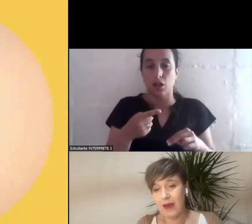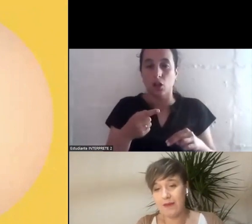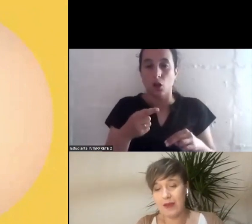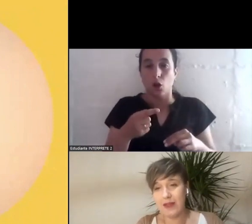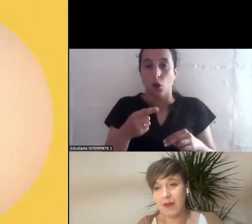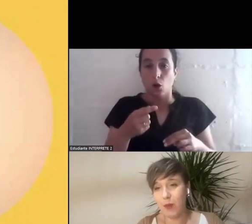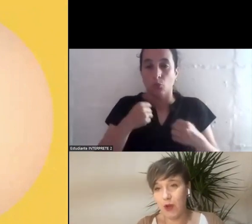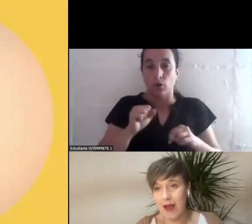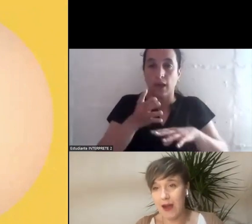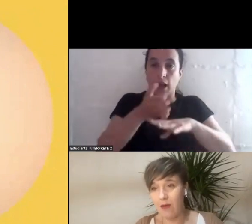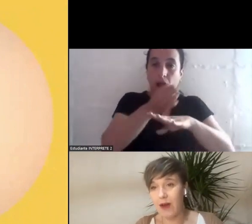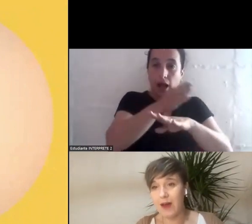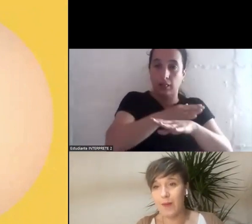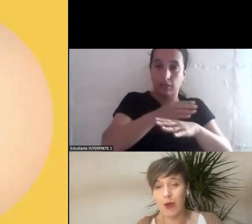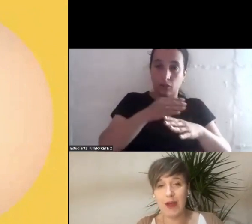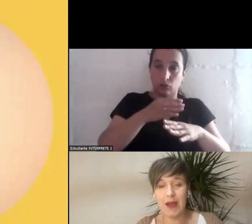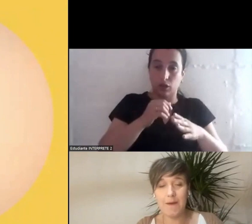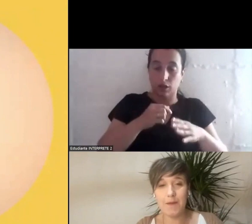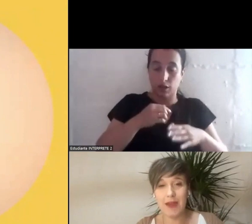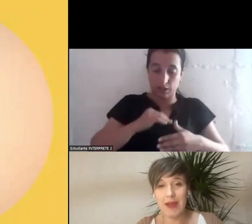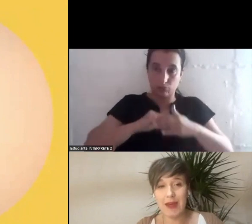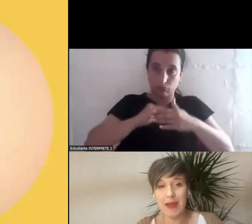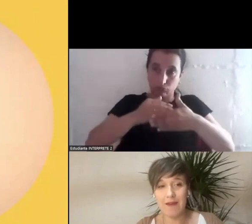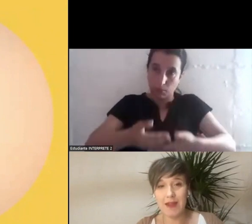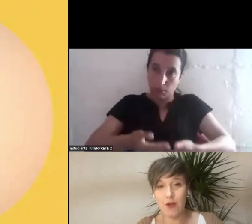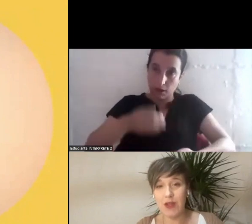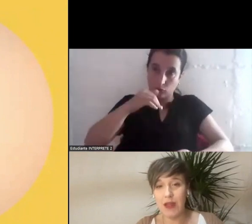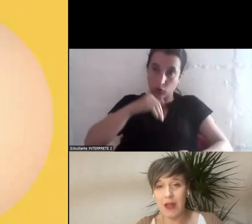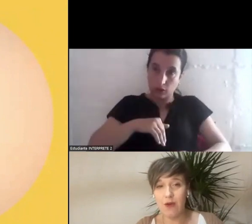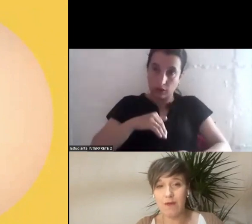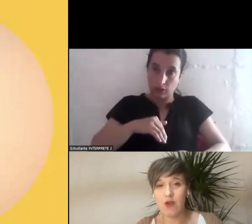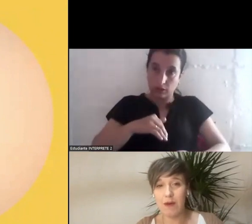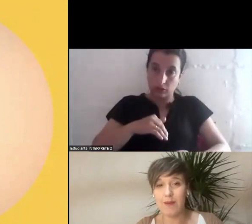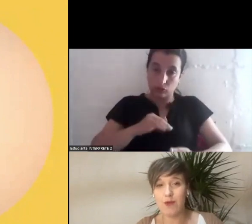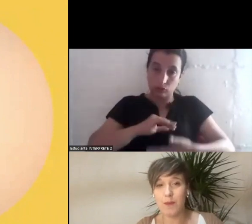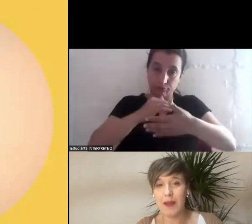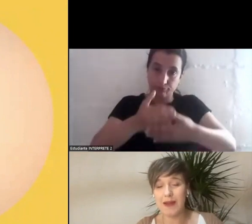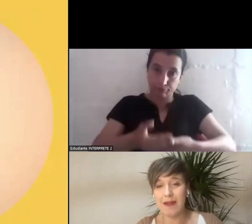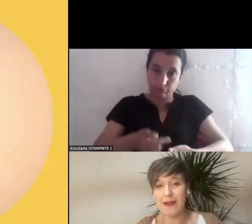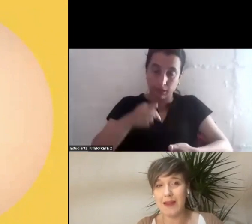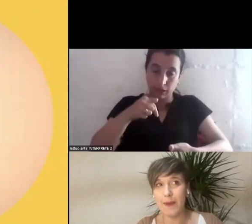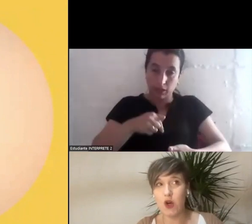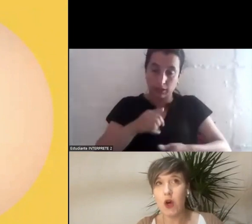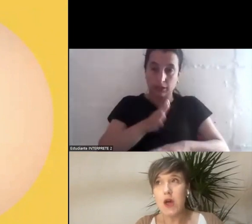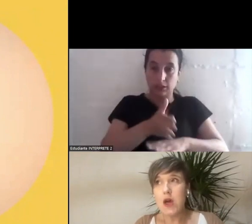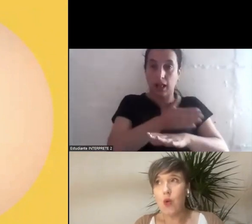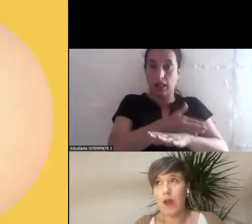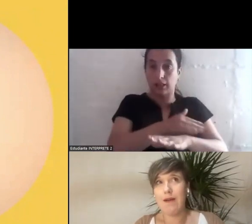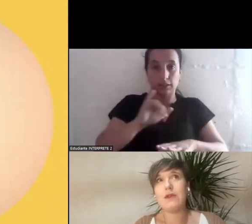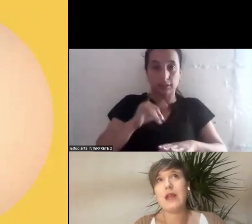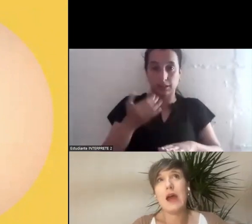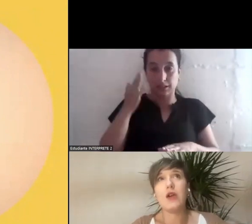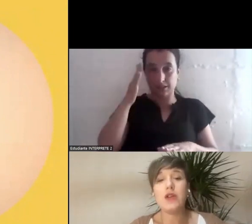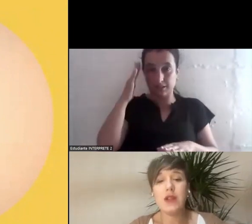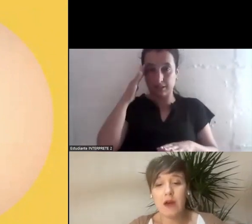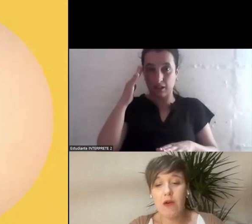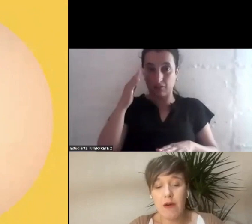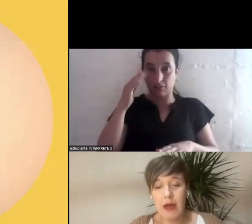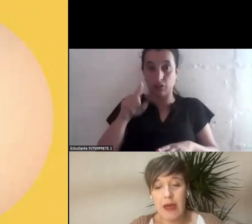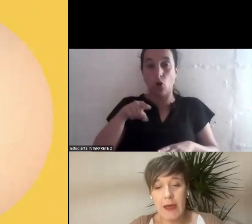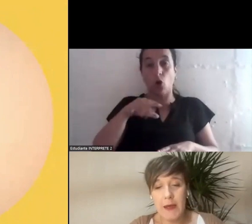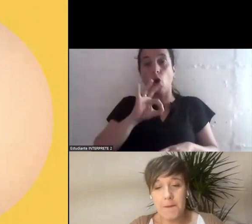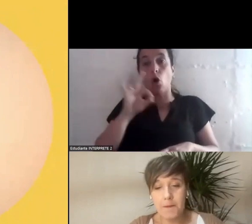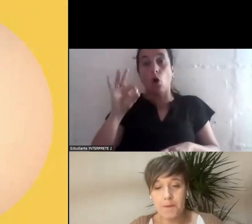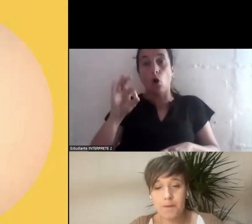¿no? Antes también ponía Ana un ejemplo de noticia, ¿no? De eso hablaremos un pelín más adelante. Pero cuando hablamos de